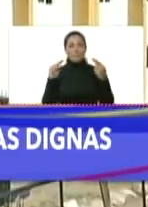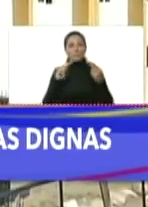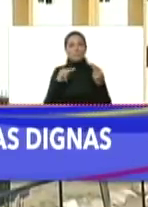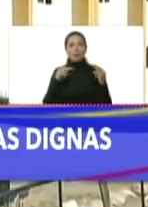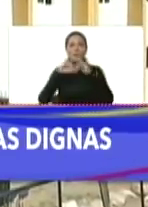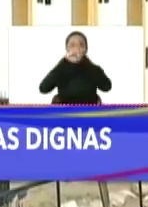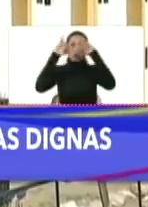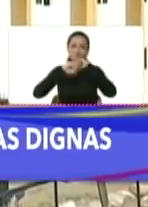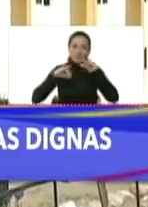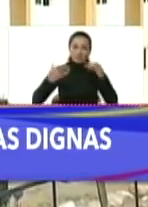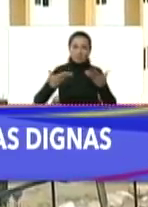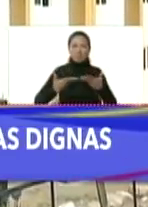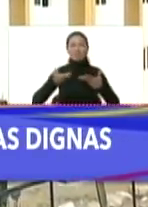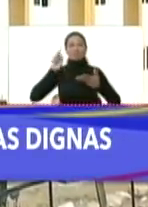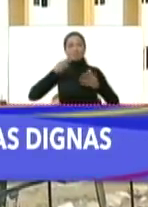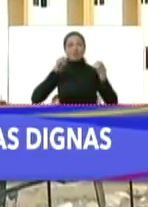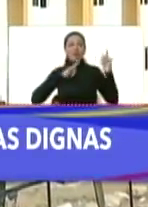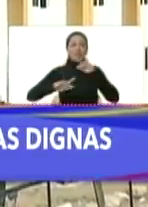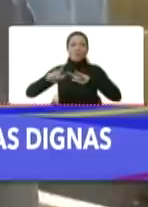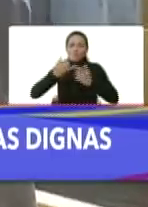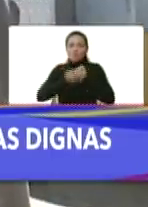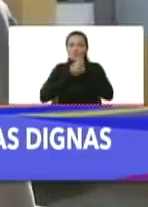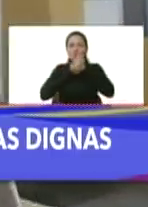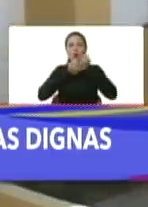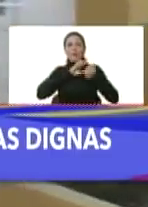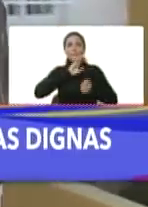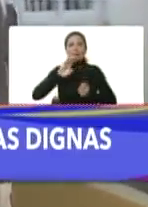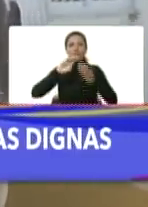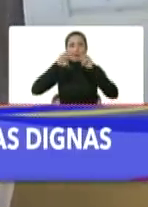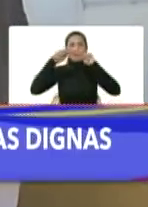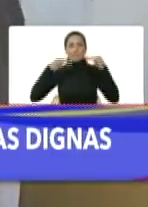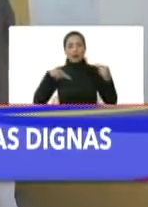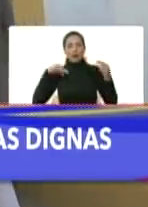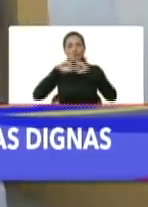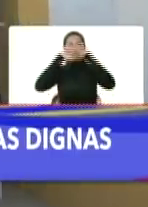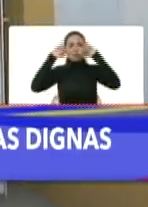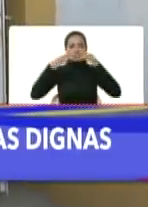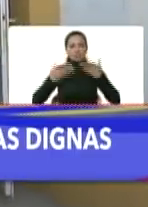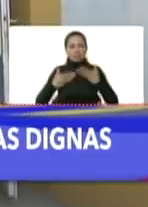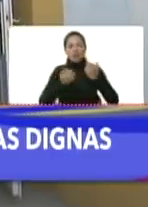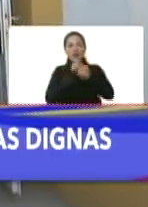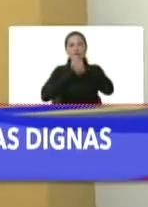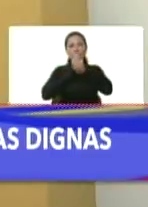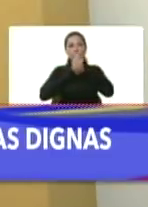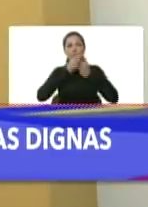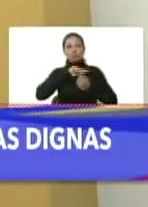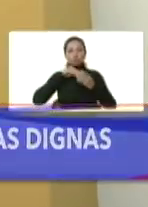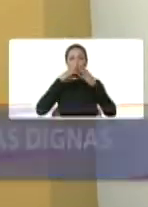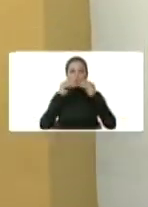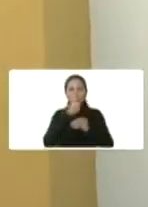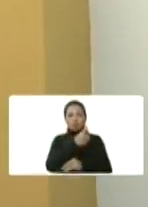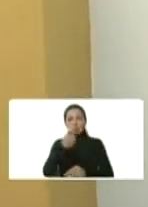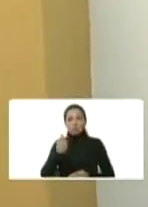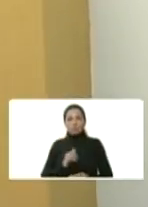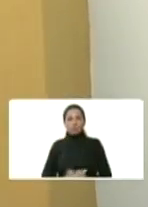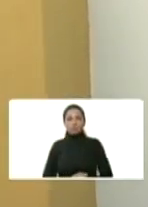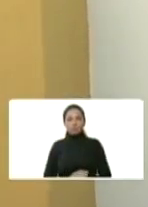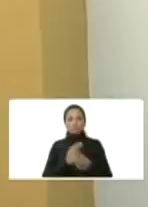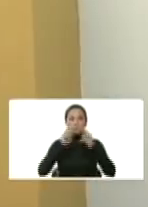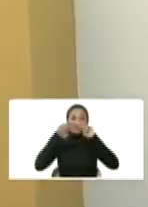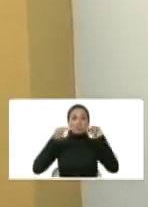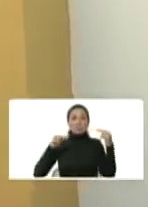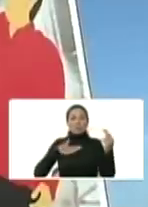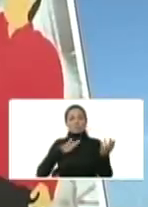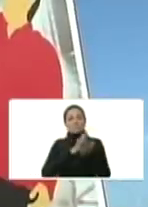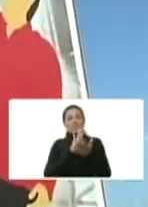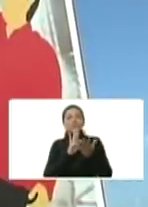la felicidad, por el amor de nuestra patria. Paz, felicidad y amor para todos ustedes. Paz, felicidad